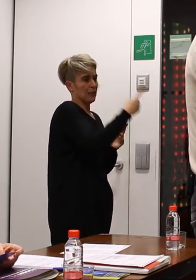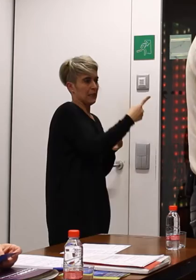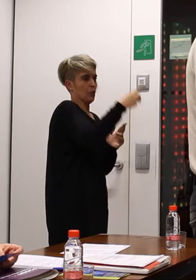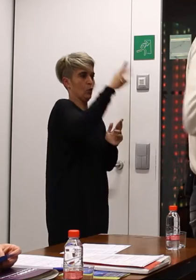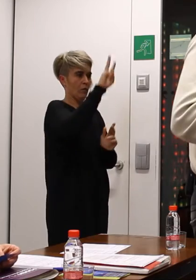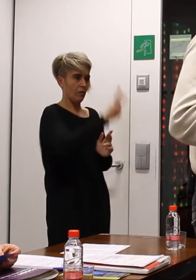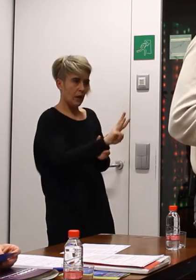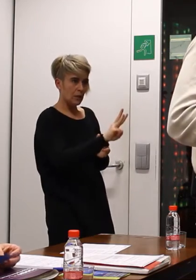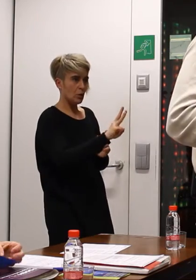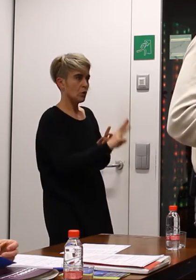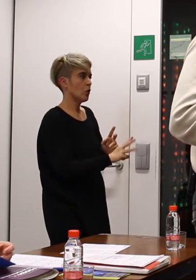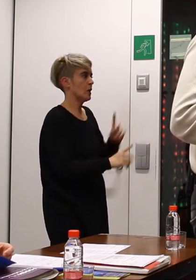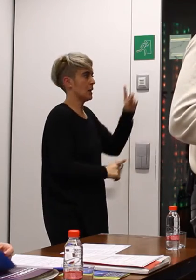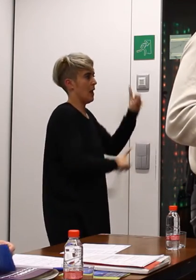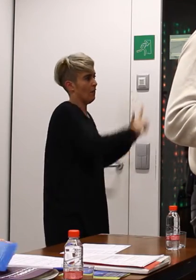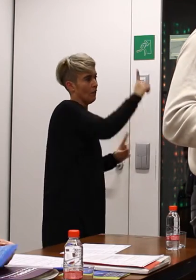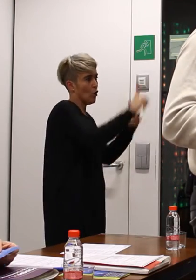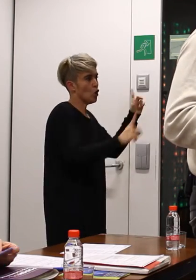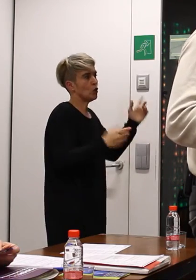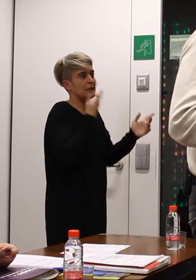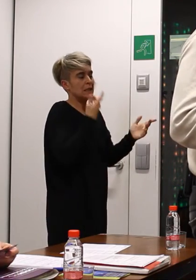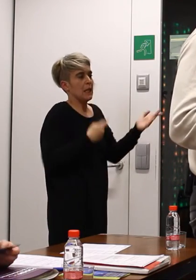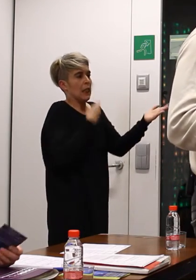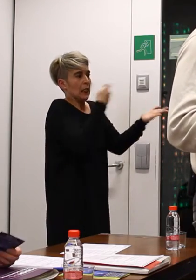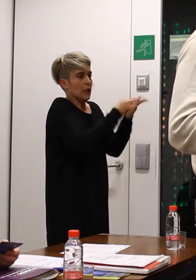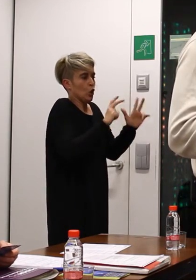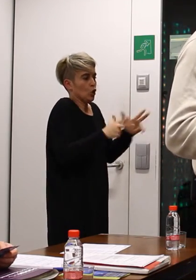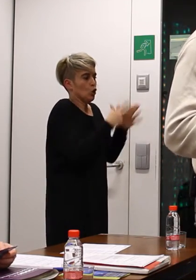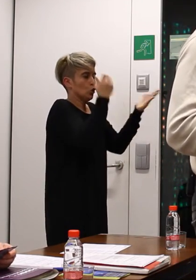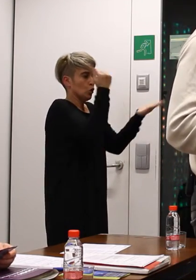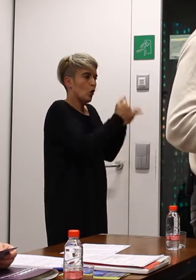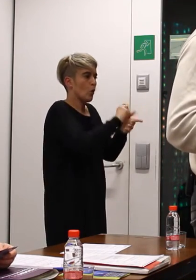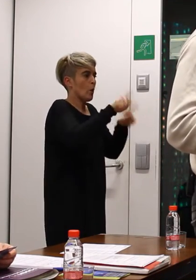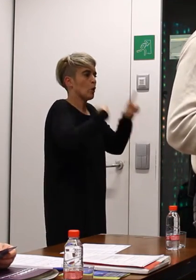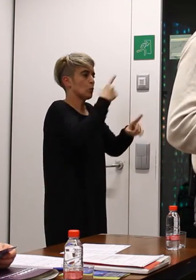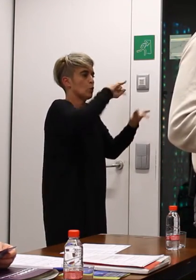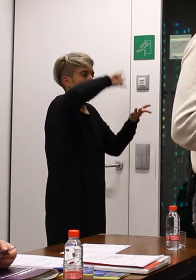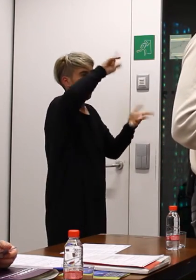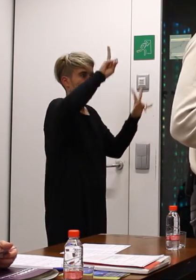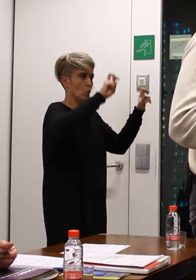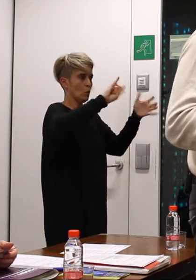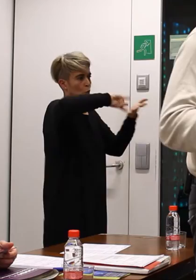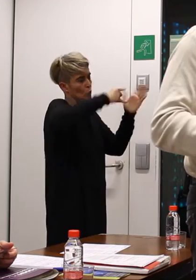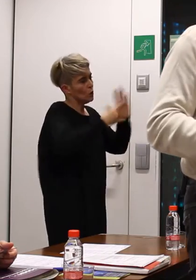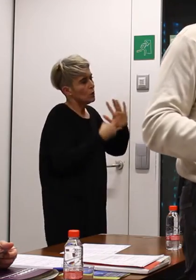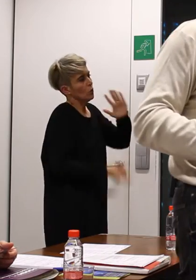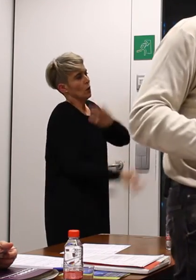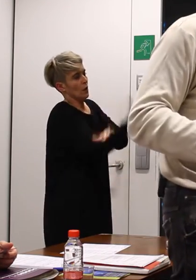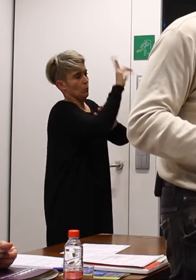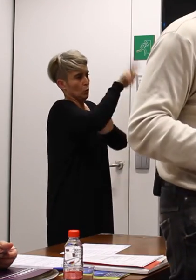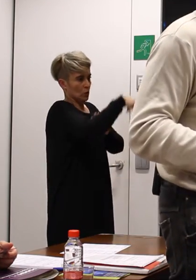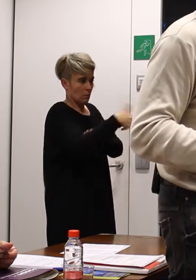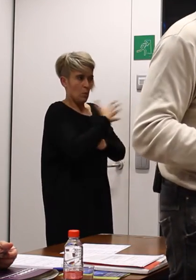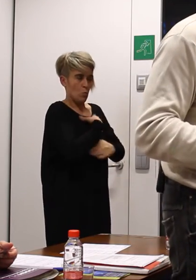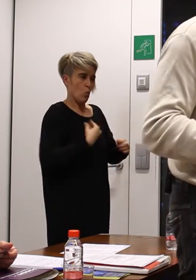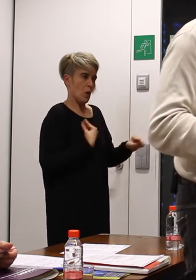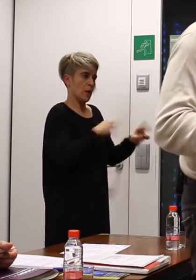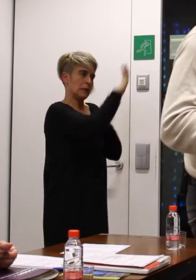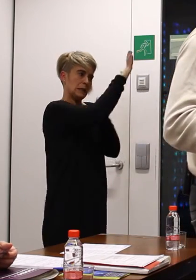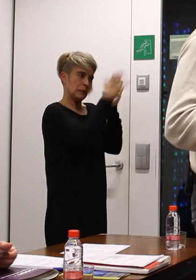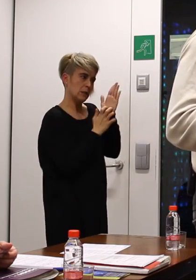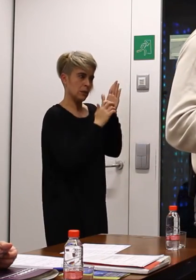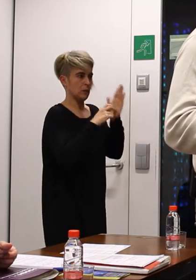Pero bueno, que eso cada persona tiene que verlo en su caso particular a través de un comparador que yo recomiendo, el comparador de la Comisión Nacional del Mercado y Competencia,